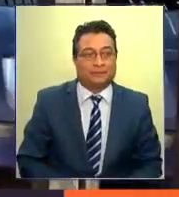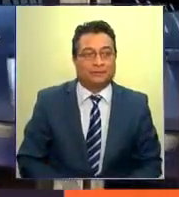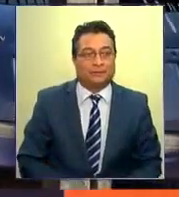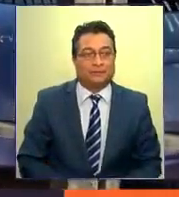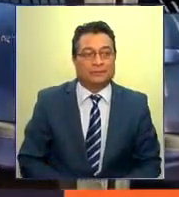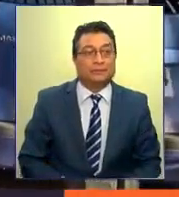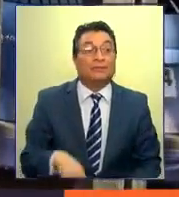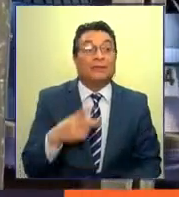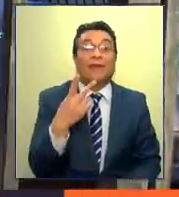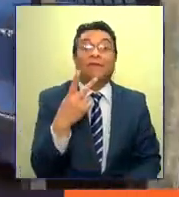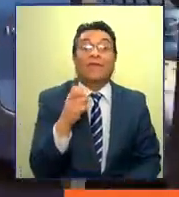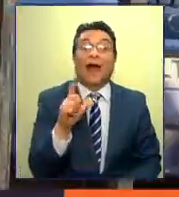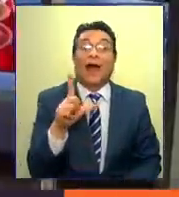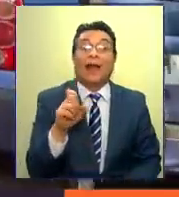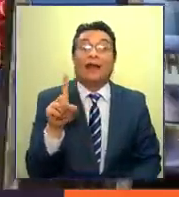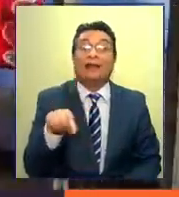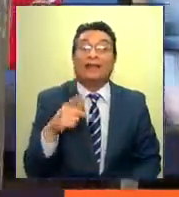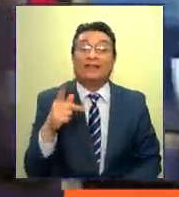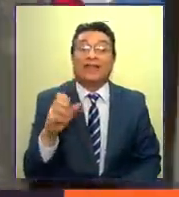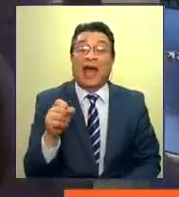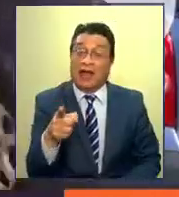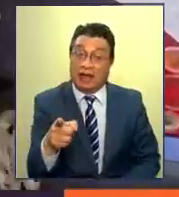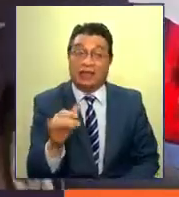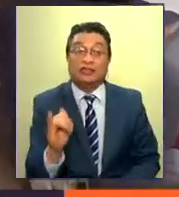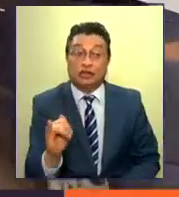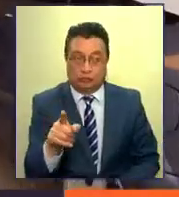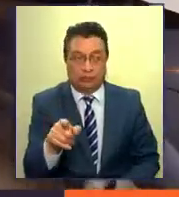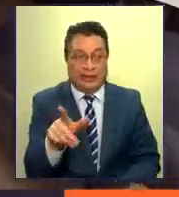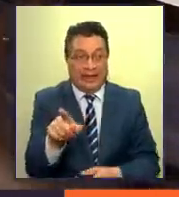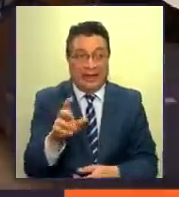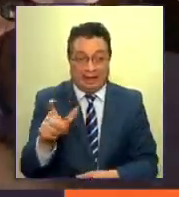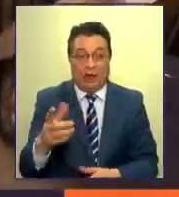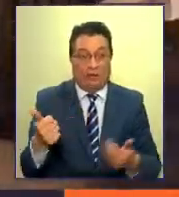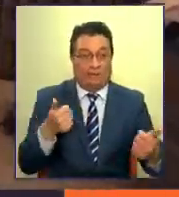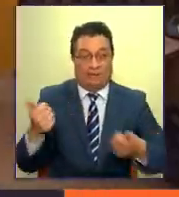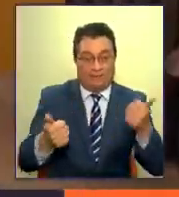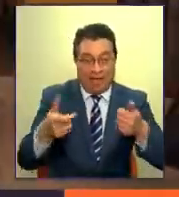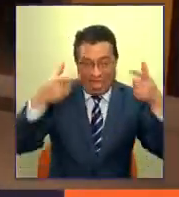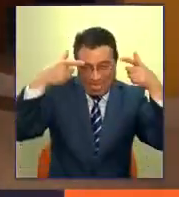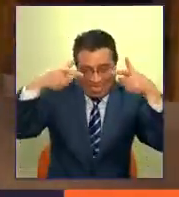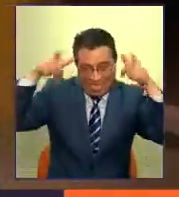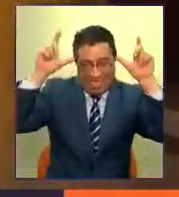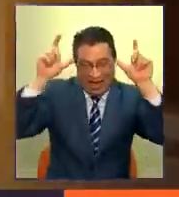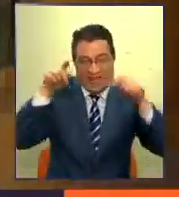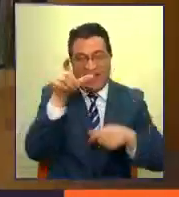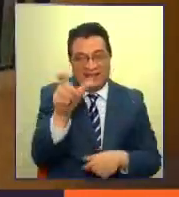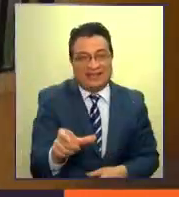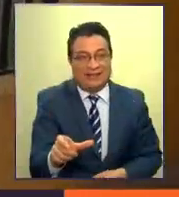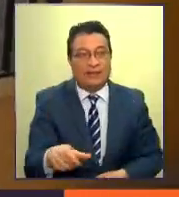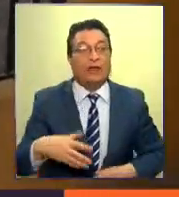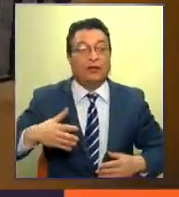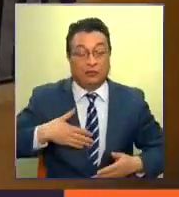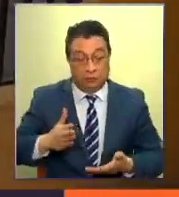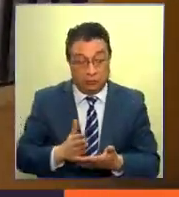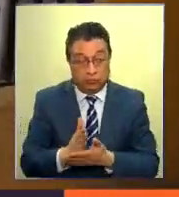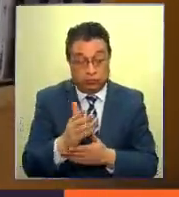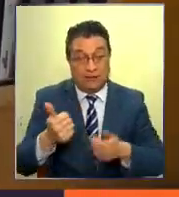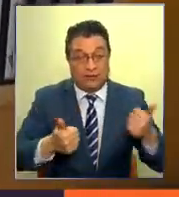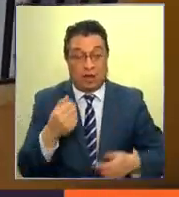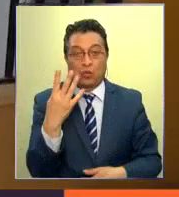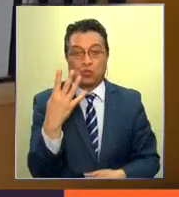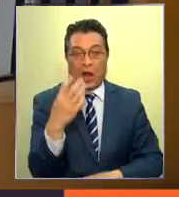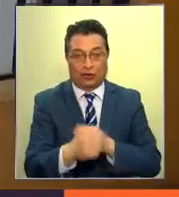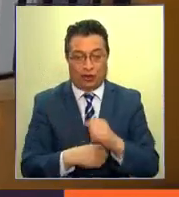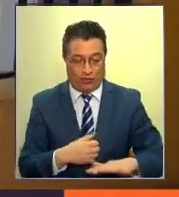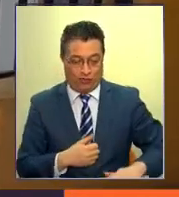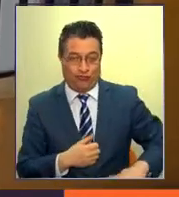Valesca, ¿no? Sí. ¿Cómo estás? Valesca, por ejemplo, danza en La Diablada. Yo comencé bailando a los 4 años. ¿4